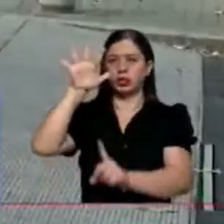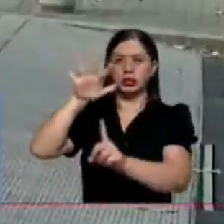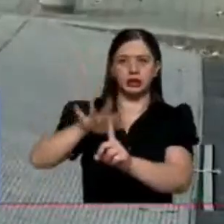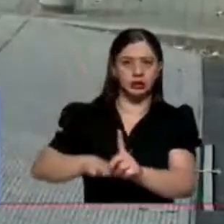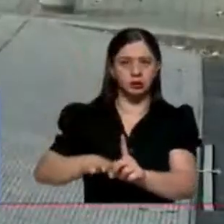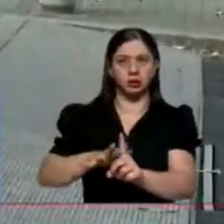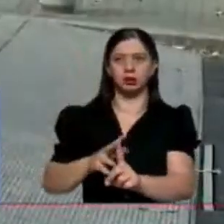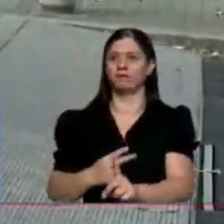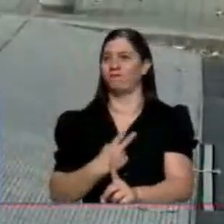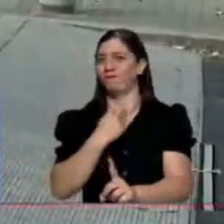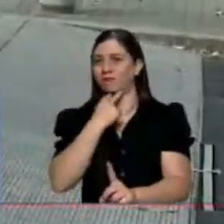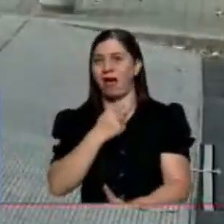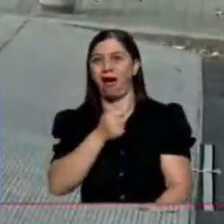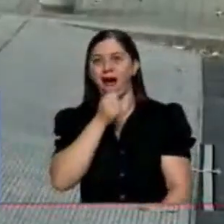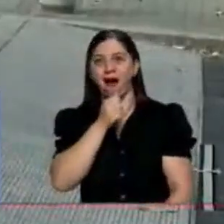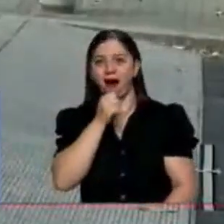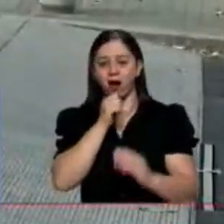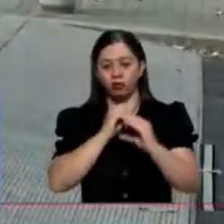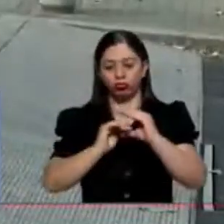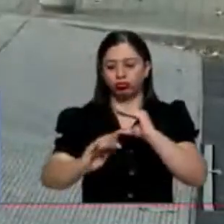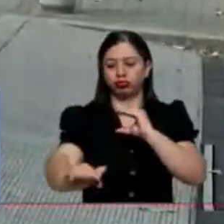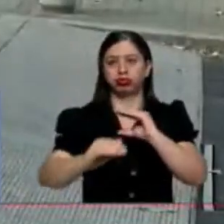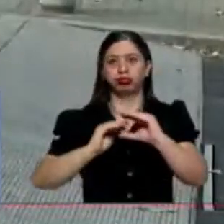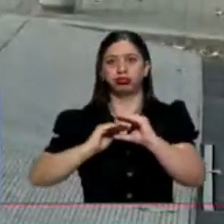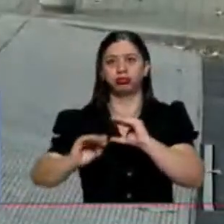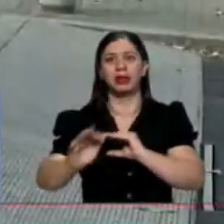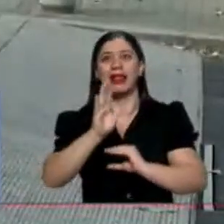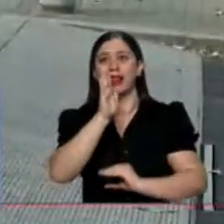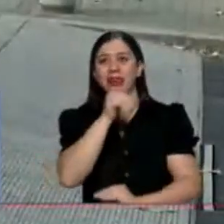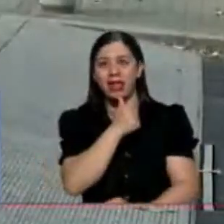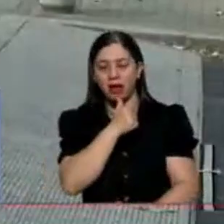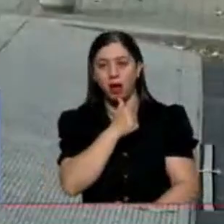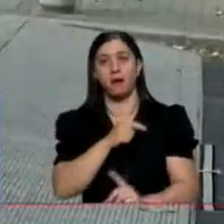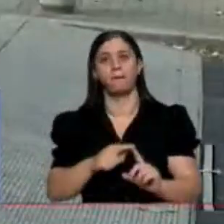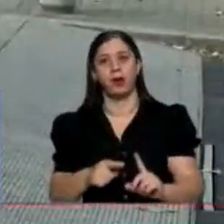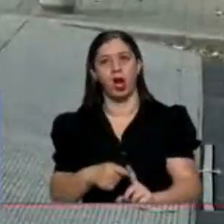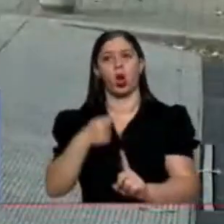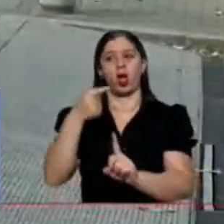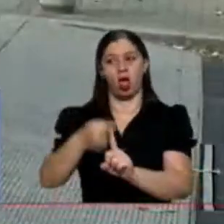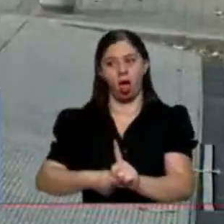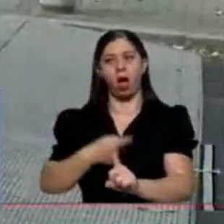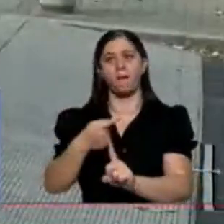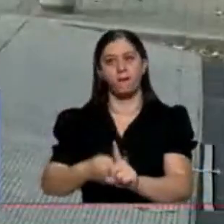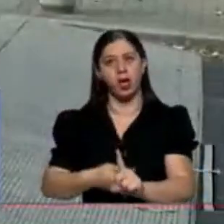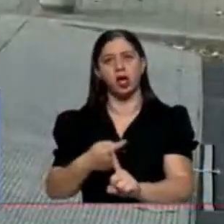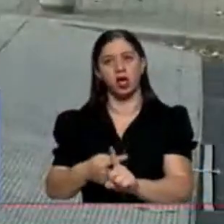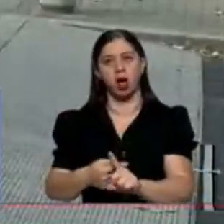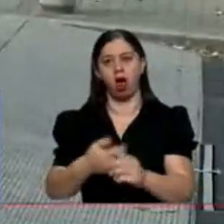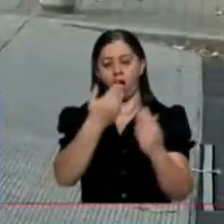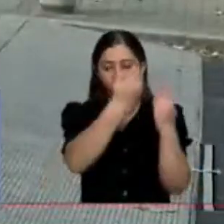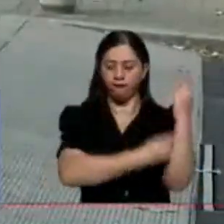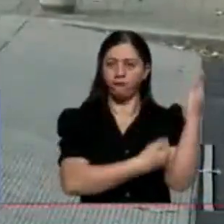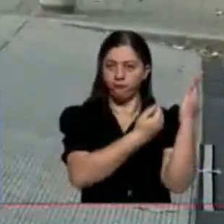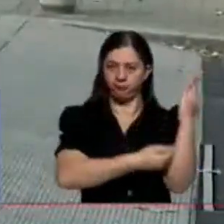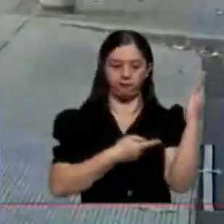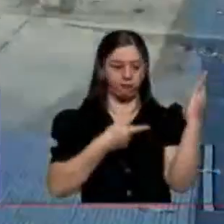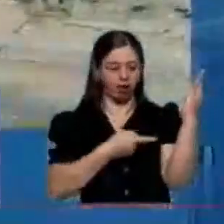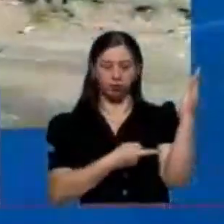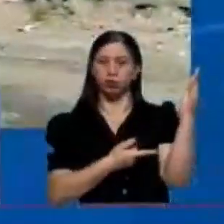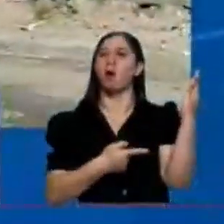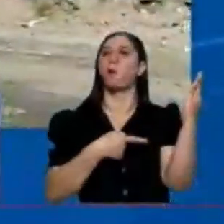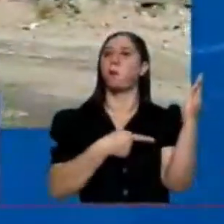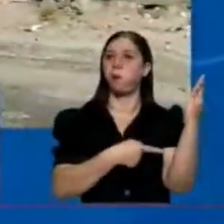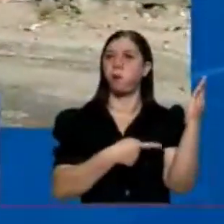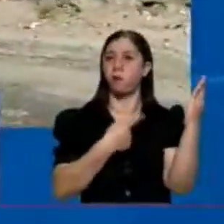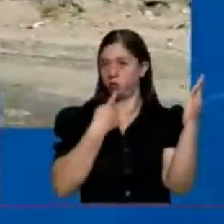el servicio de acueducto. Lo curioso es que puntualmente cada mes reciben la factura por servicios públicos y allí